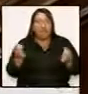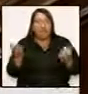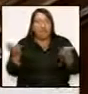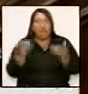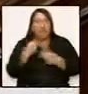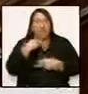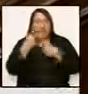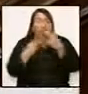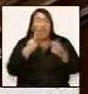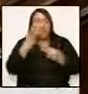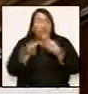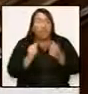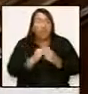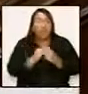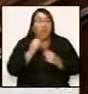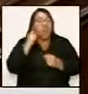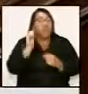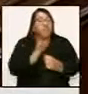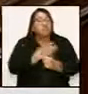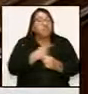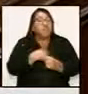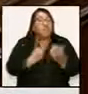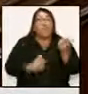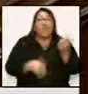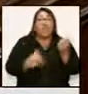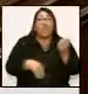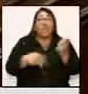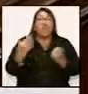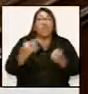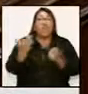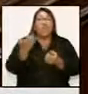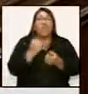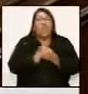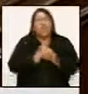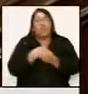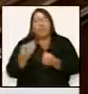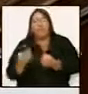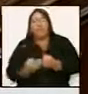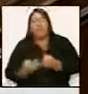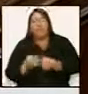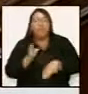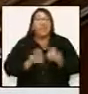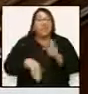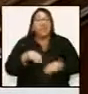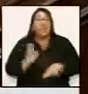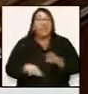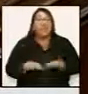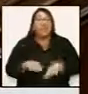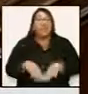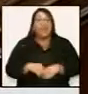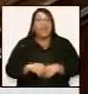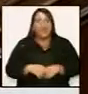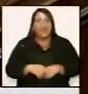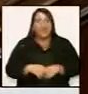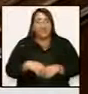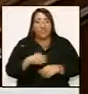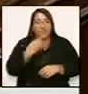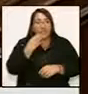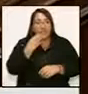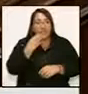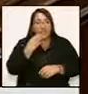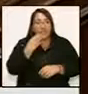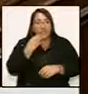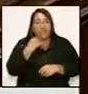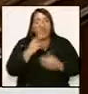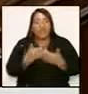versos esdrújulos en la música criolla, el origen del amor fino, del zapateado al zapateo afroperuano,